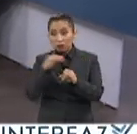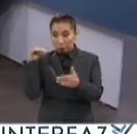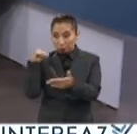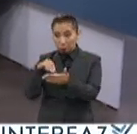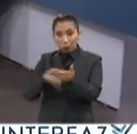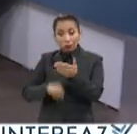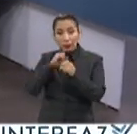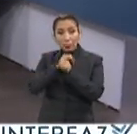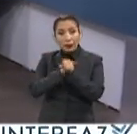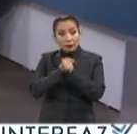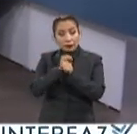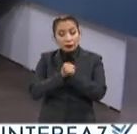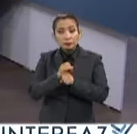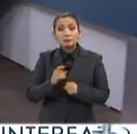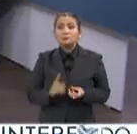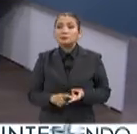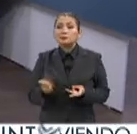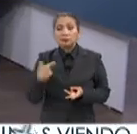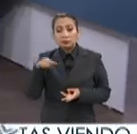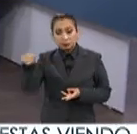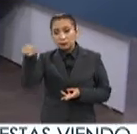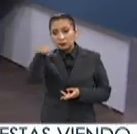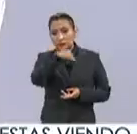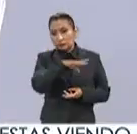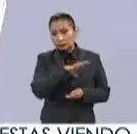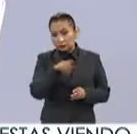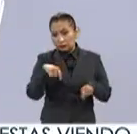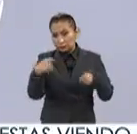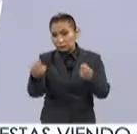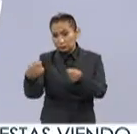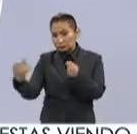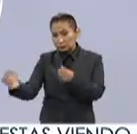internacionales, y han recibido